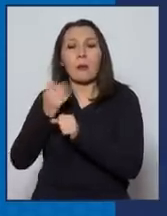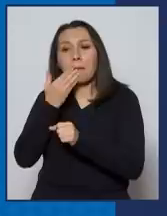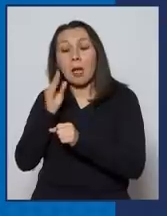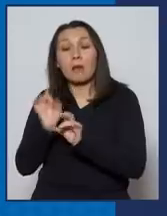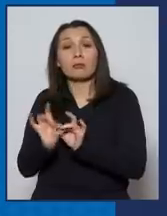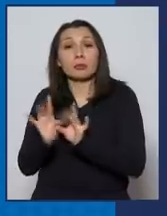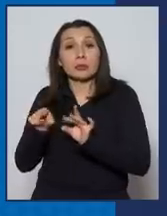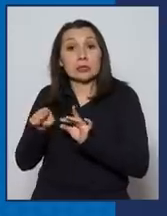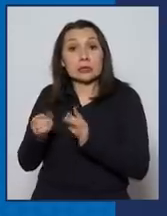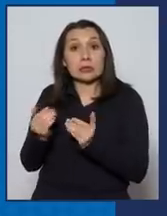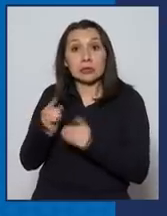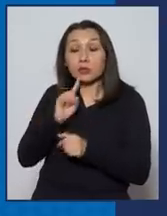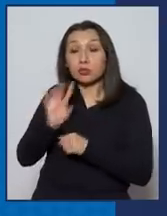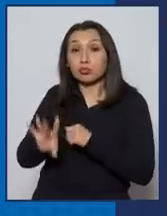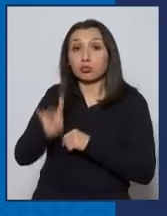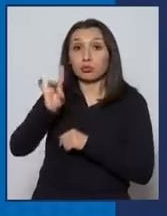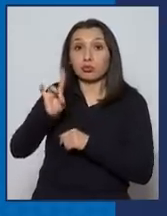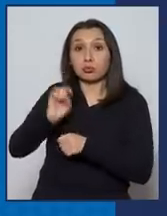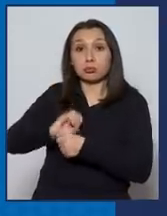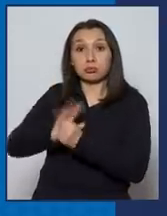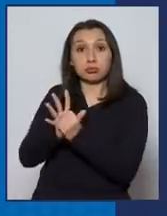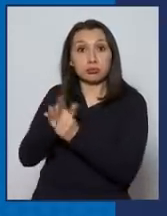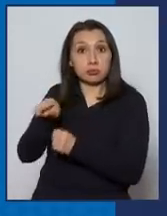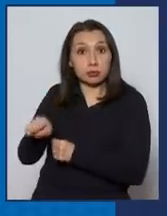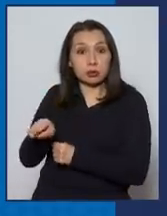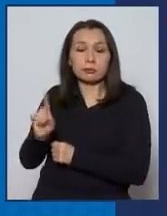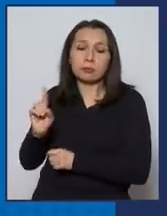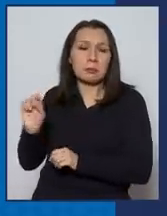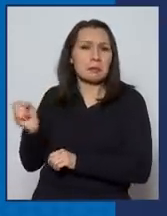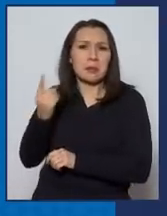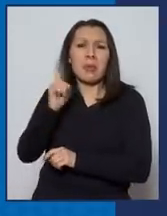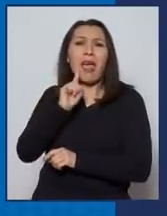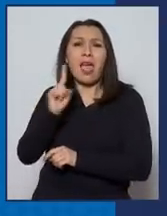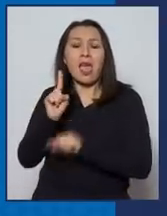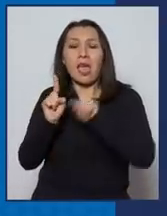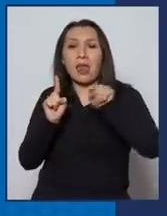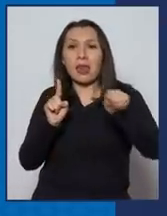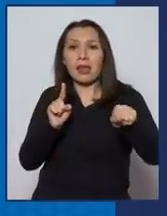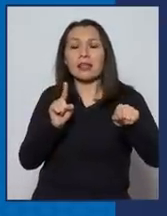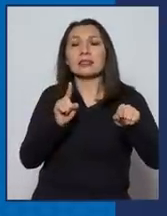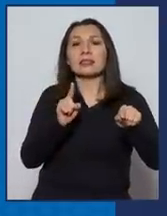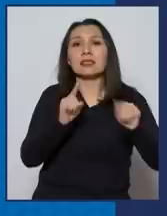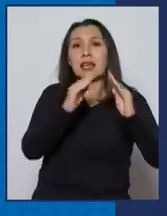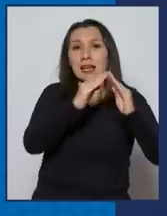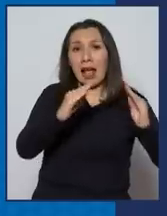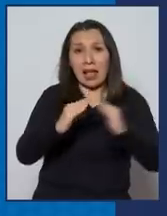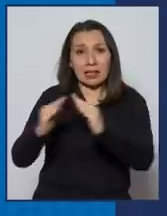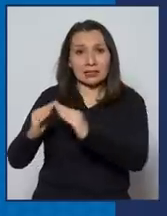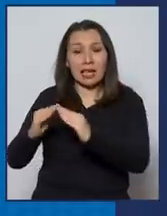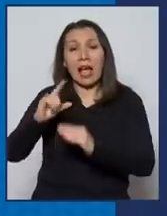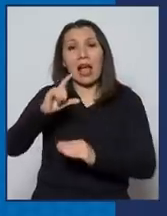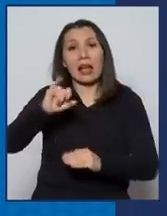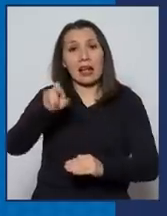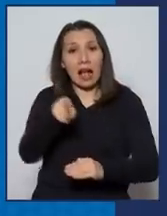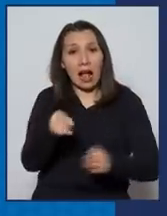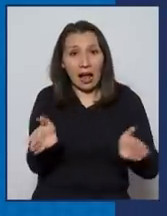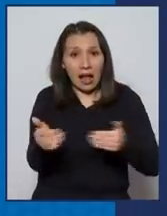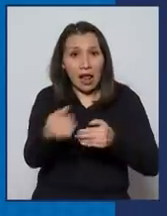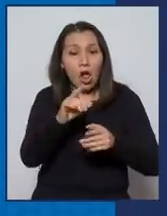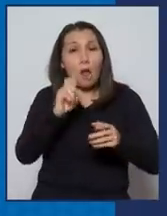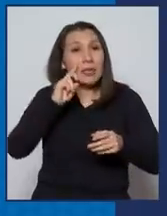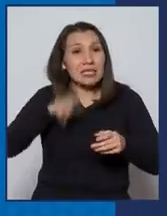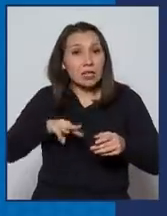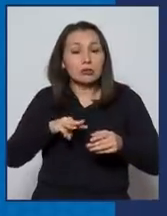que, en caso de resultar con algún caso positivo, la primera prioridad de esta utilización de cajas de compensación de